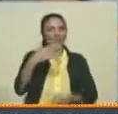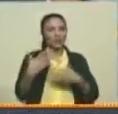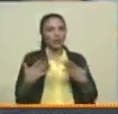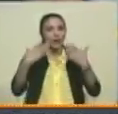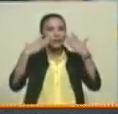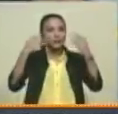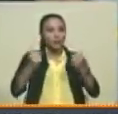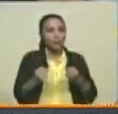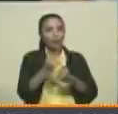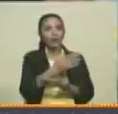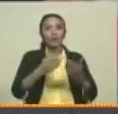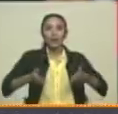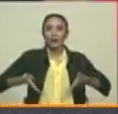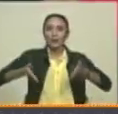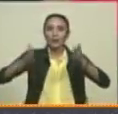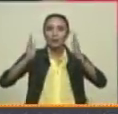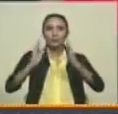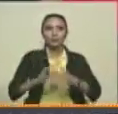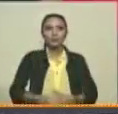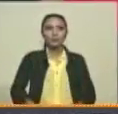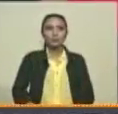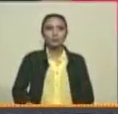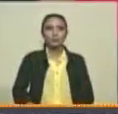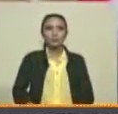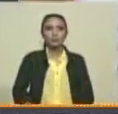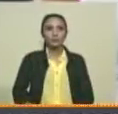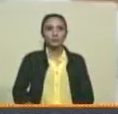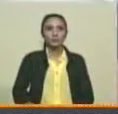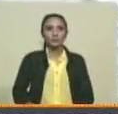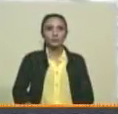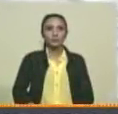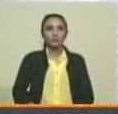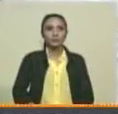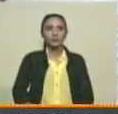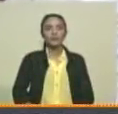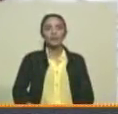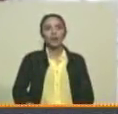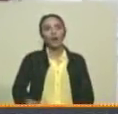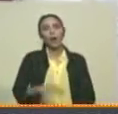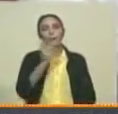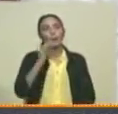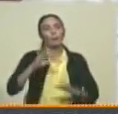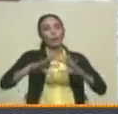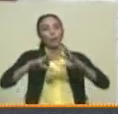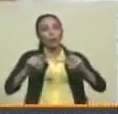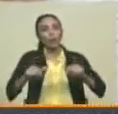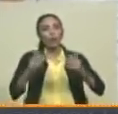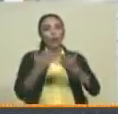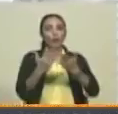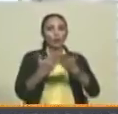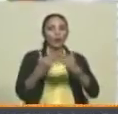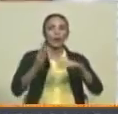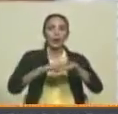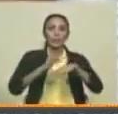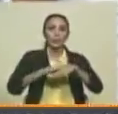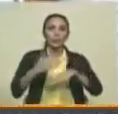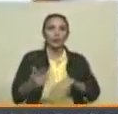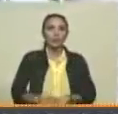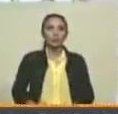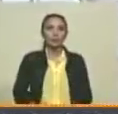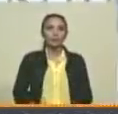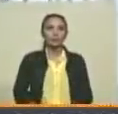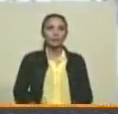seguridad de la infraestructura referente a que ha habido muchos robos en las escuelas.